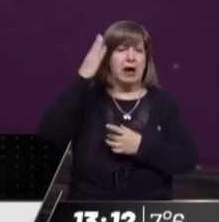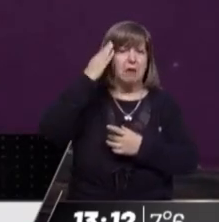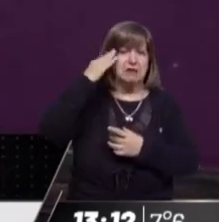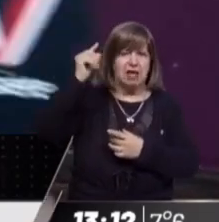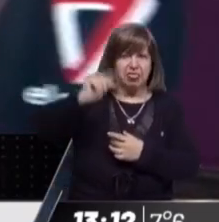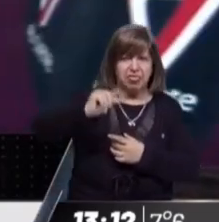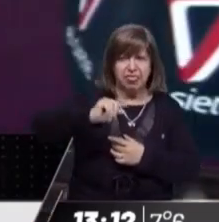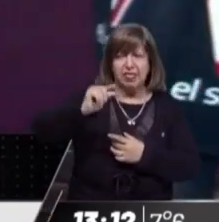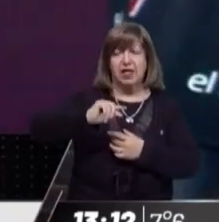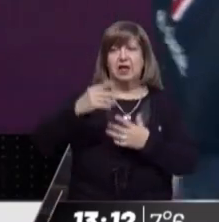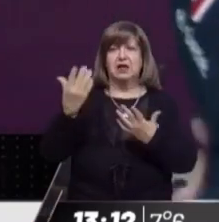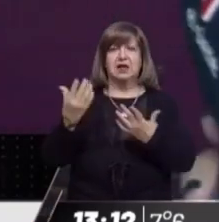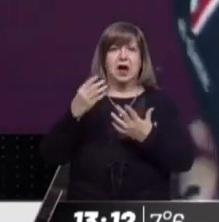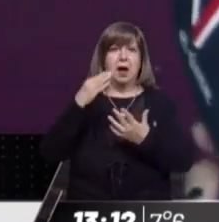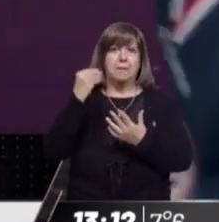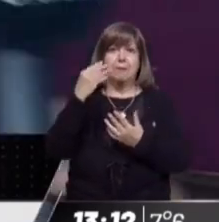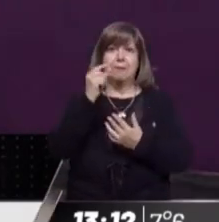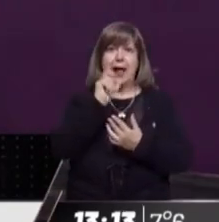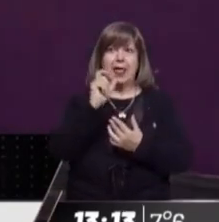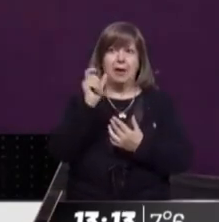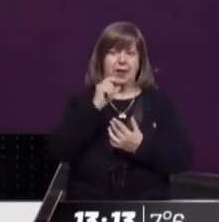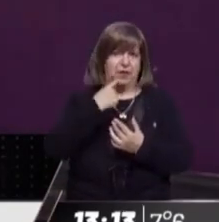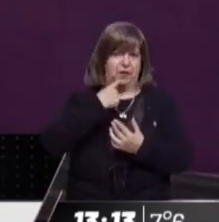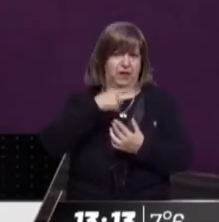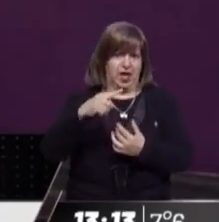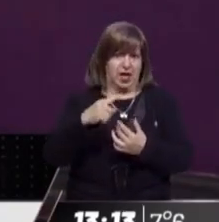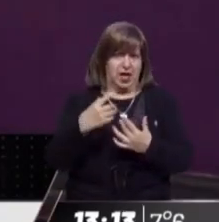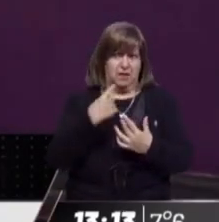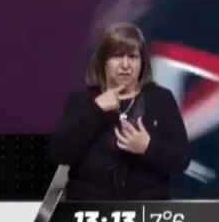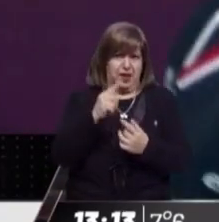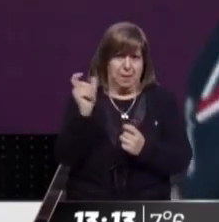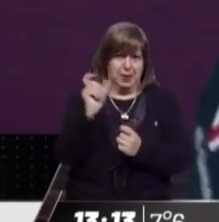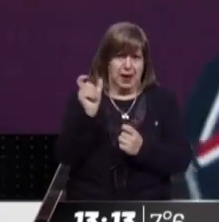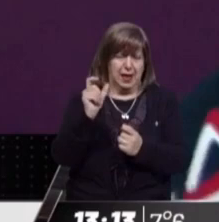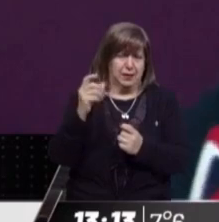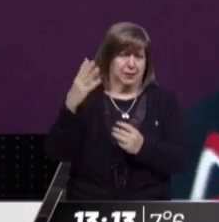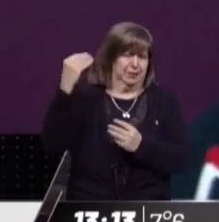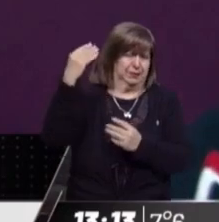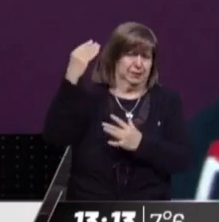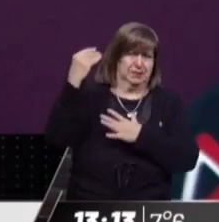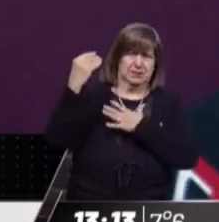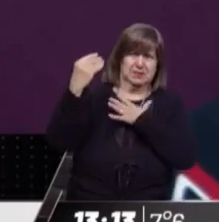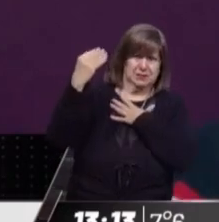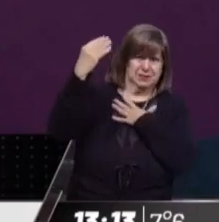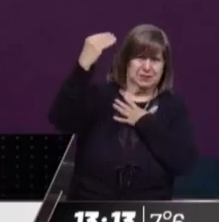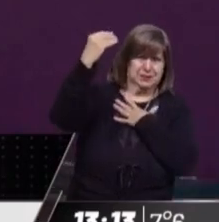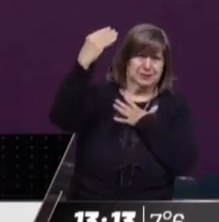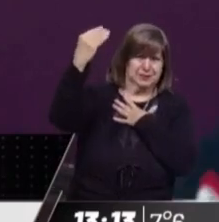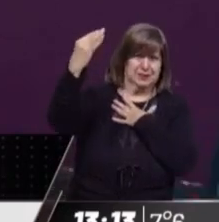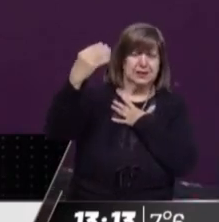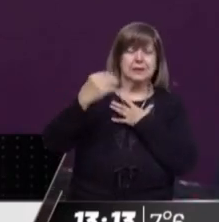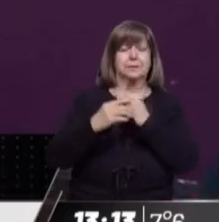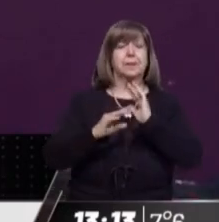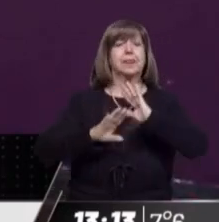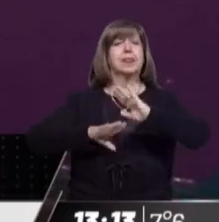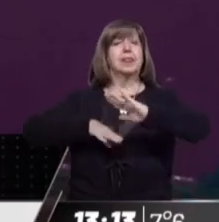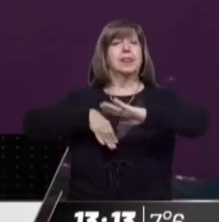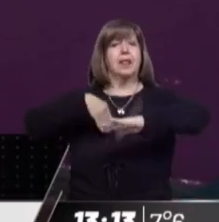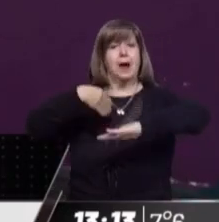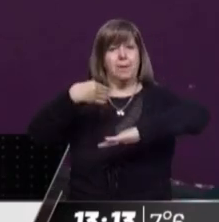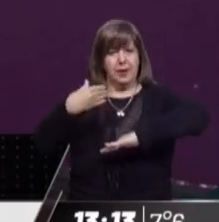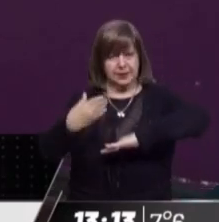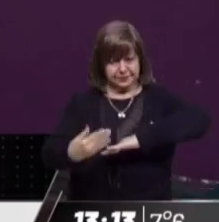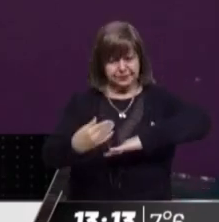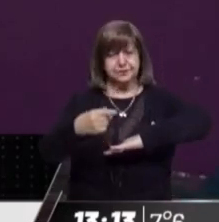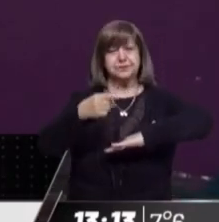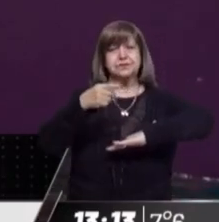retrasada agresiones ahora verbales en todos los aspectos ahora llegamos esta es tu historia ahora 47